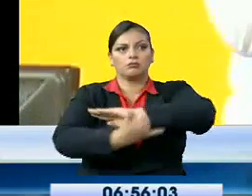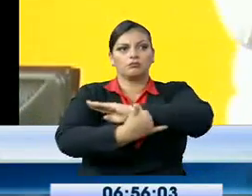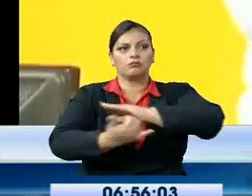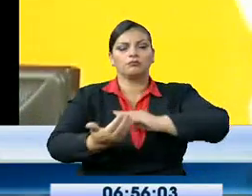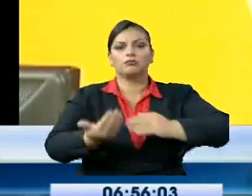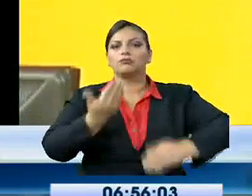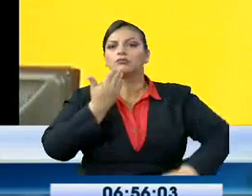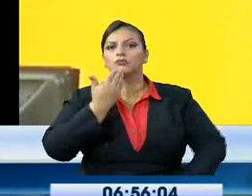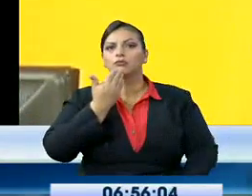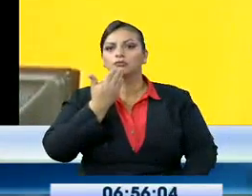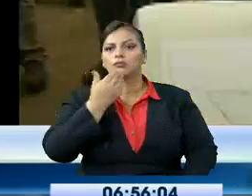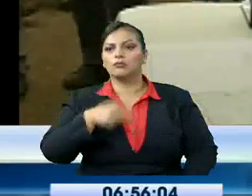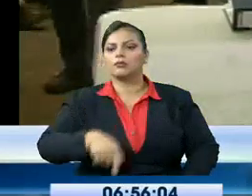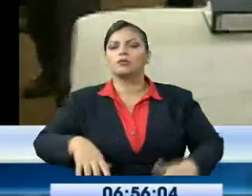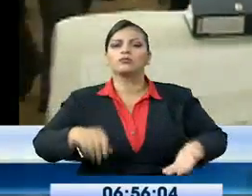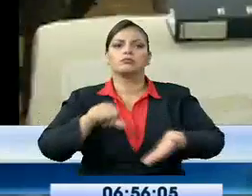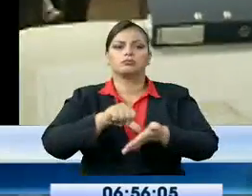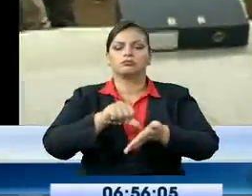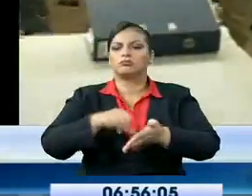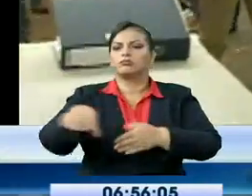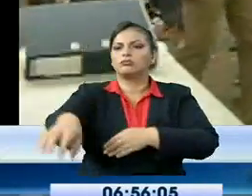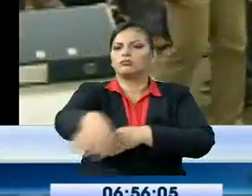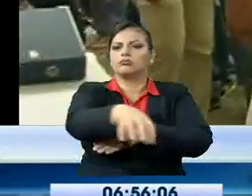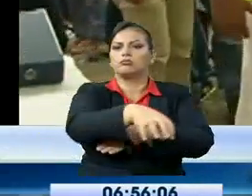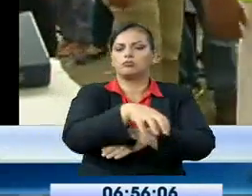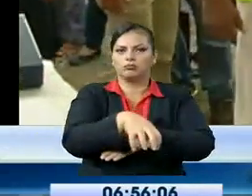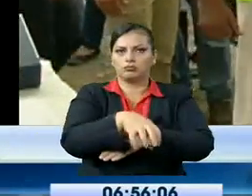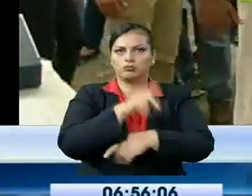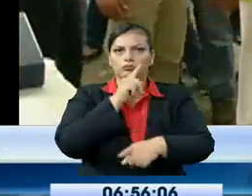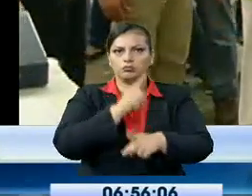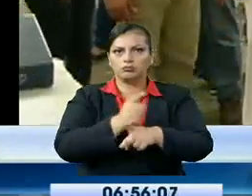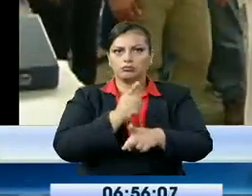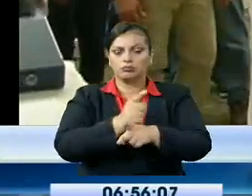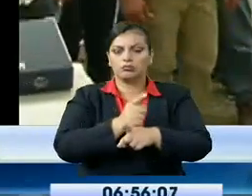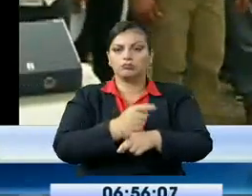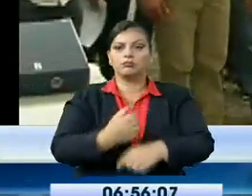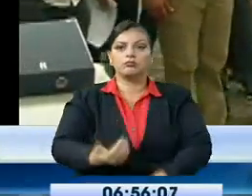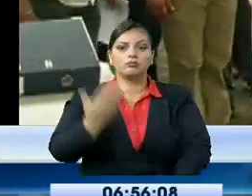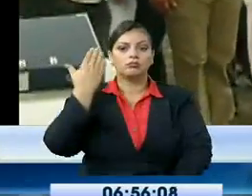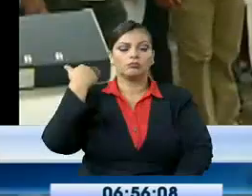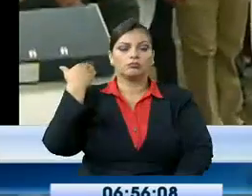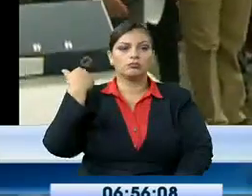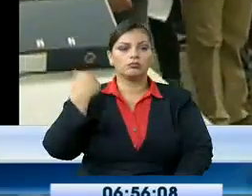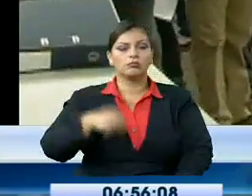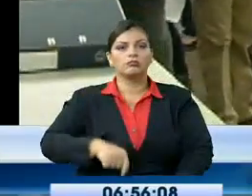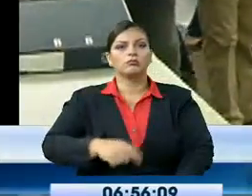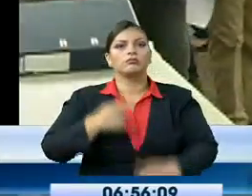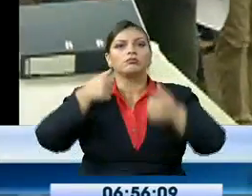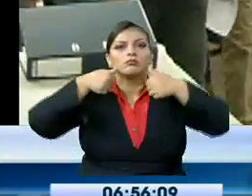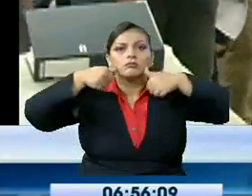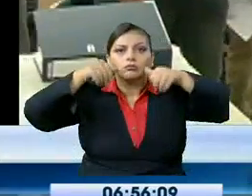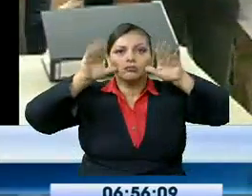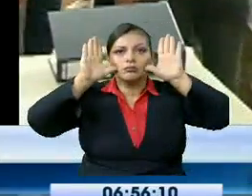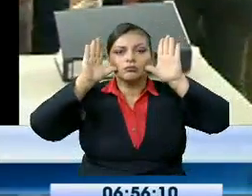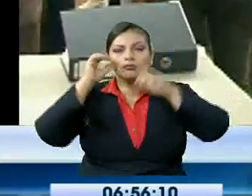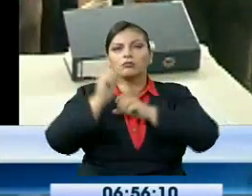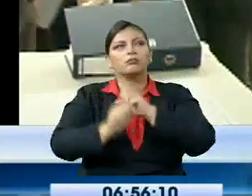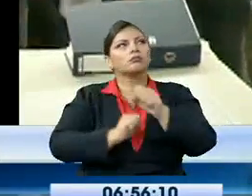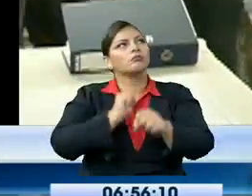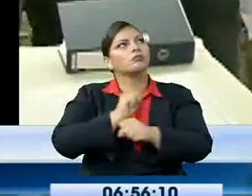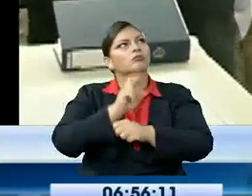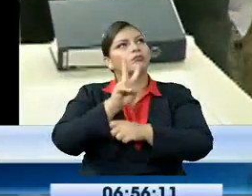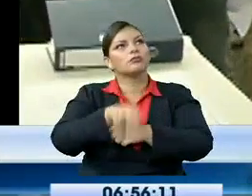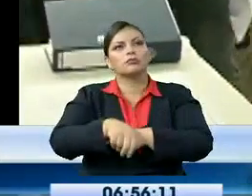desordenado de sus ciudades. Por eso en diciembre del 2010 yo dije, punto